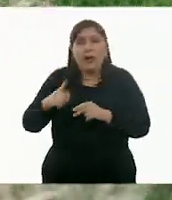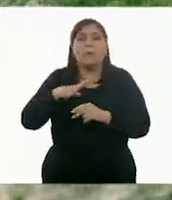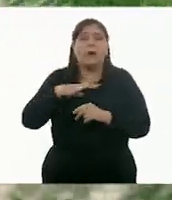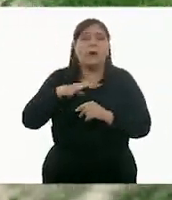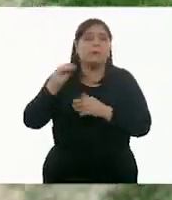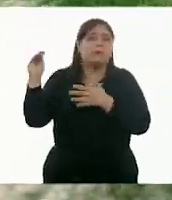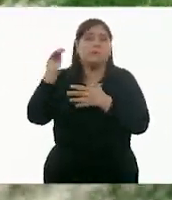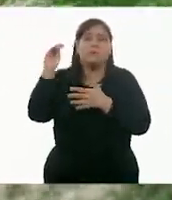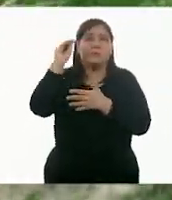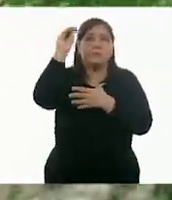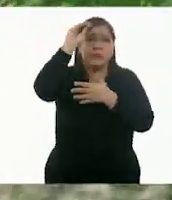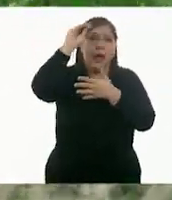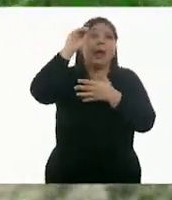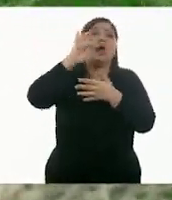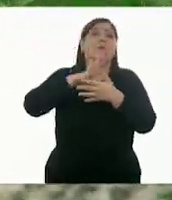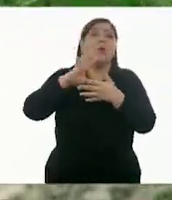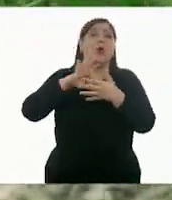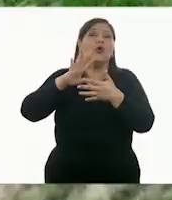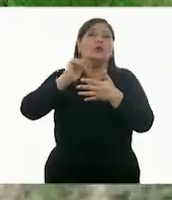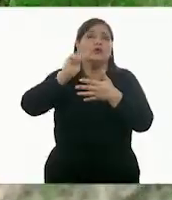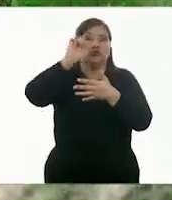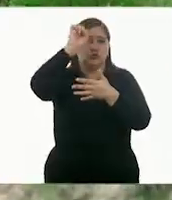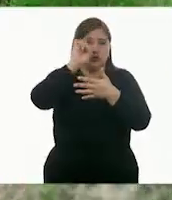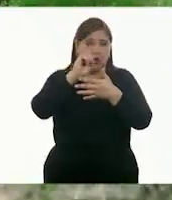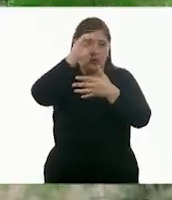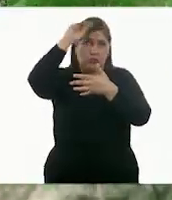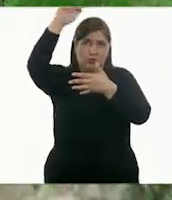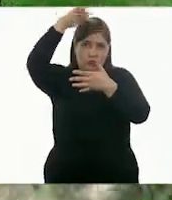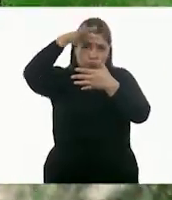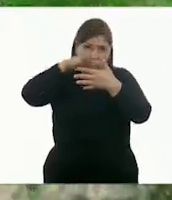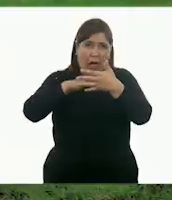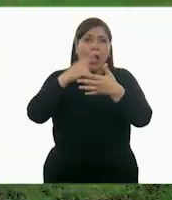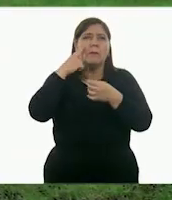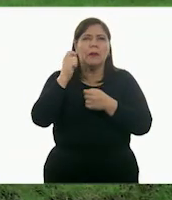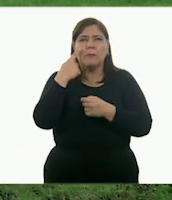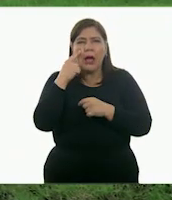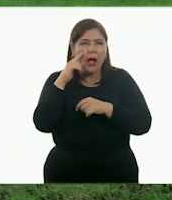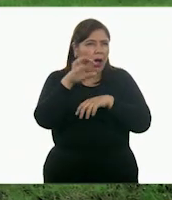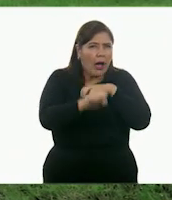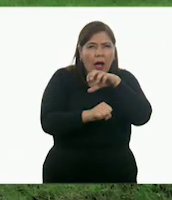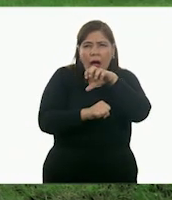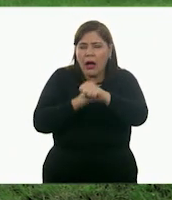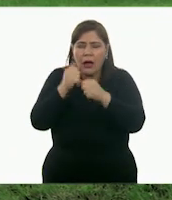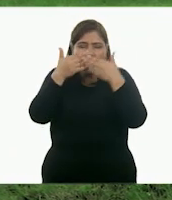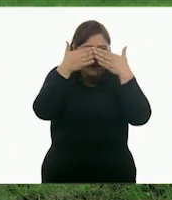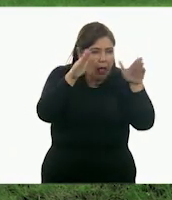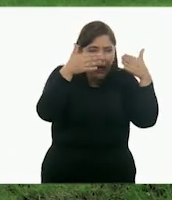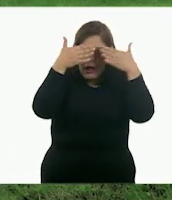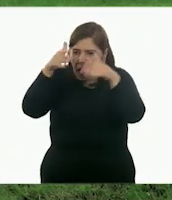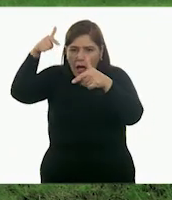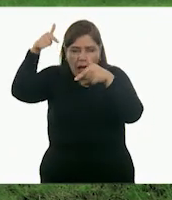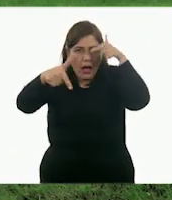del continente detrás de sus presas y exploraron nuevos territorios.